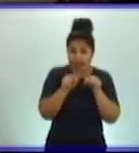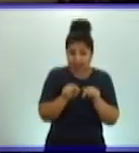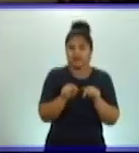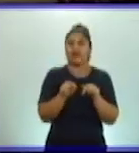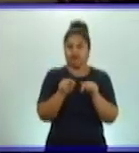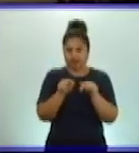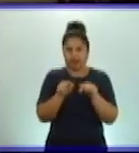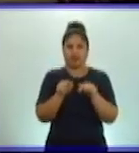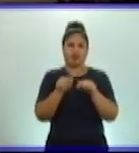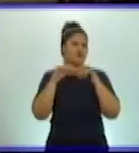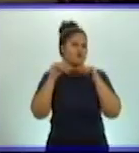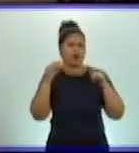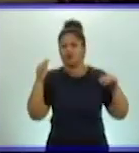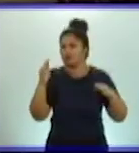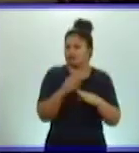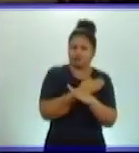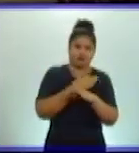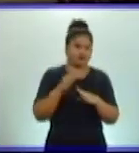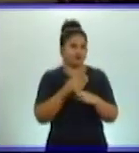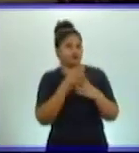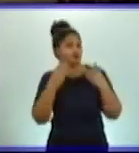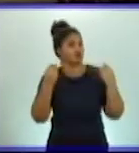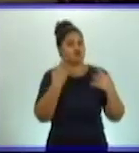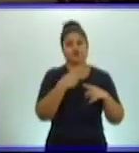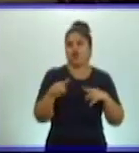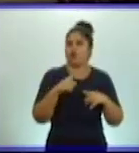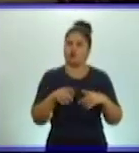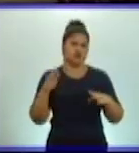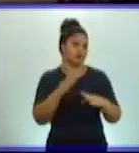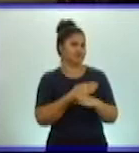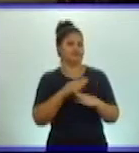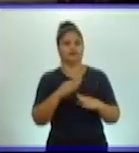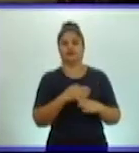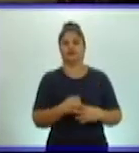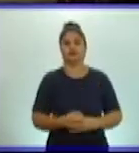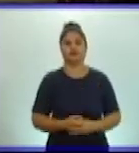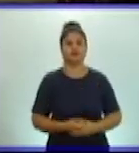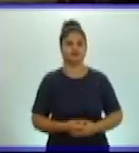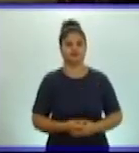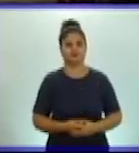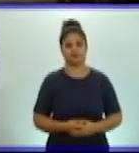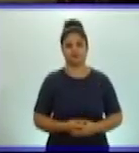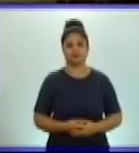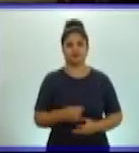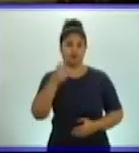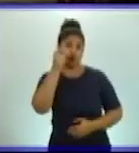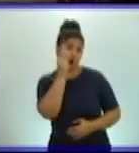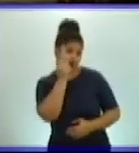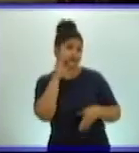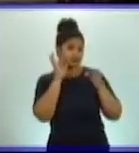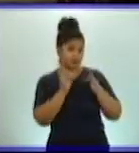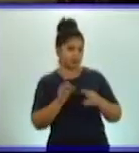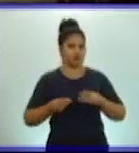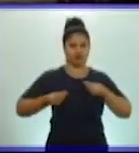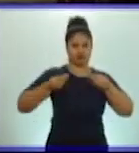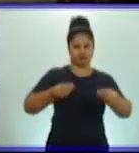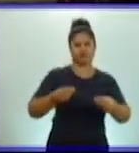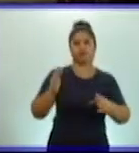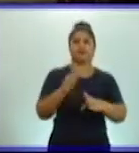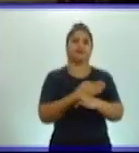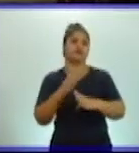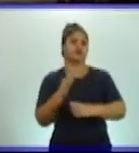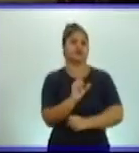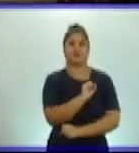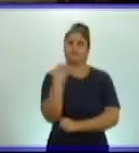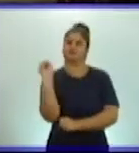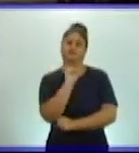escritor multipremiado, que tuvo varios premios Casa de las Américas, que fue incluso jurado. Un hombre que a veces ha sido polémico, pero no se le